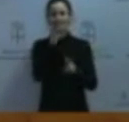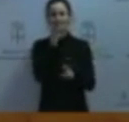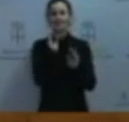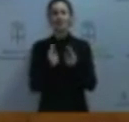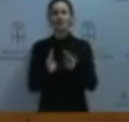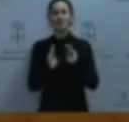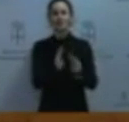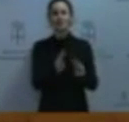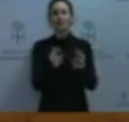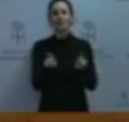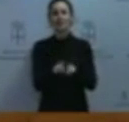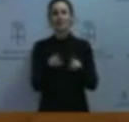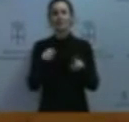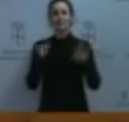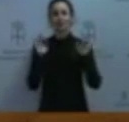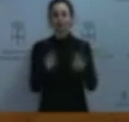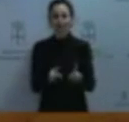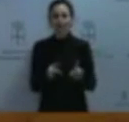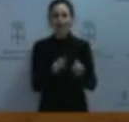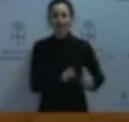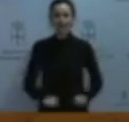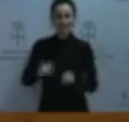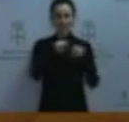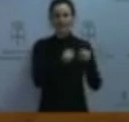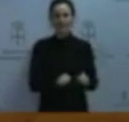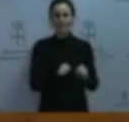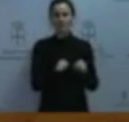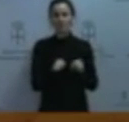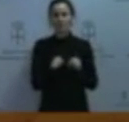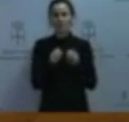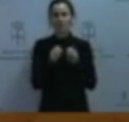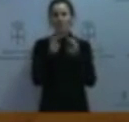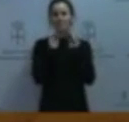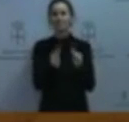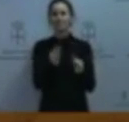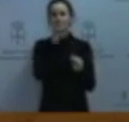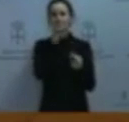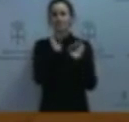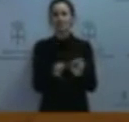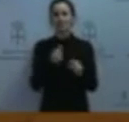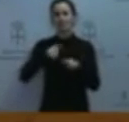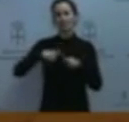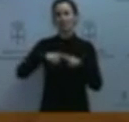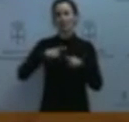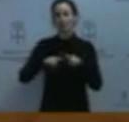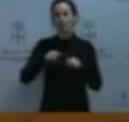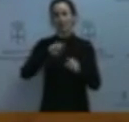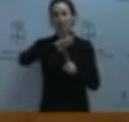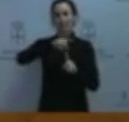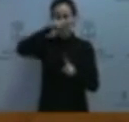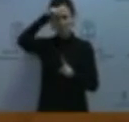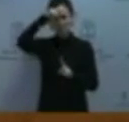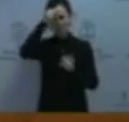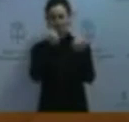el uso de marcas territoriales protegidas. Como nosotras no queremos dejarnos en el tintero ningún factor cultural, ambiental, social o